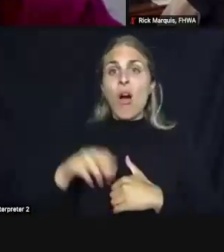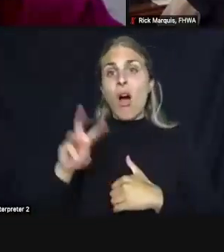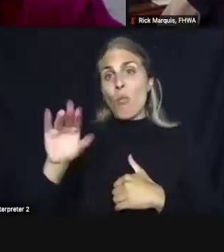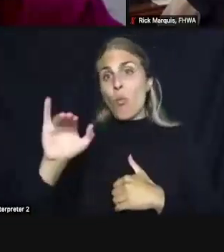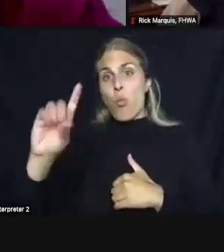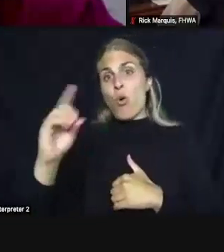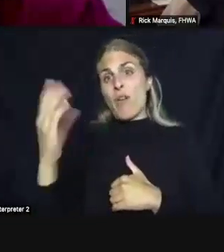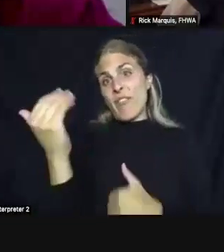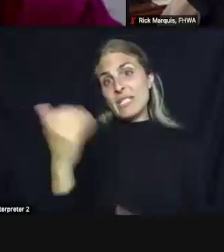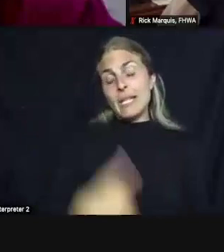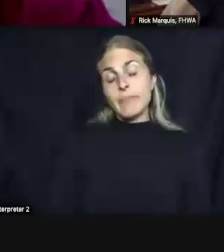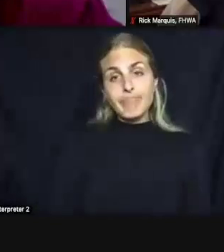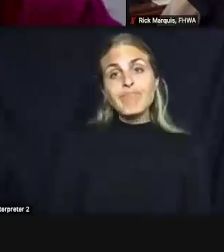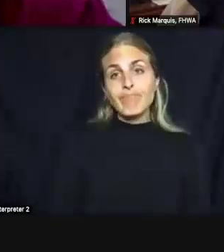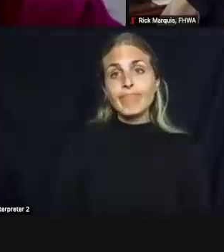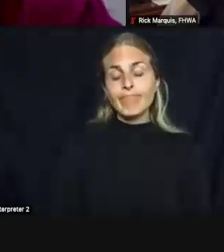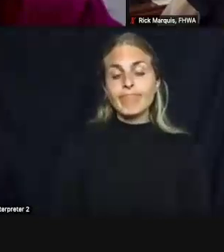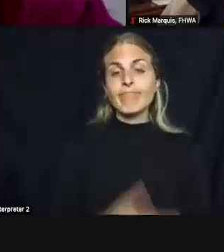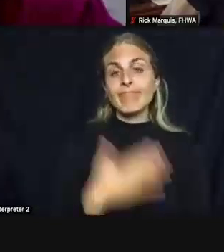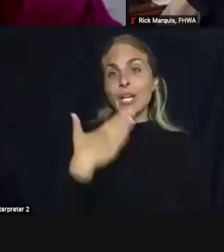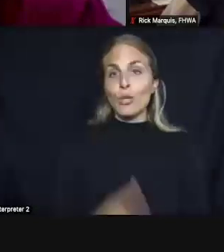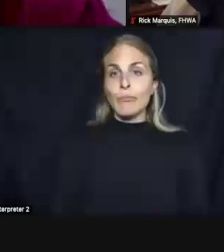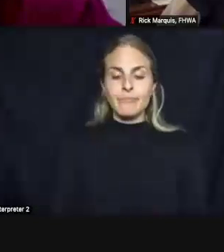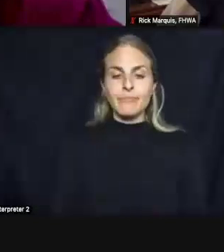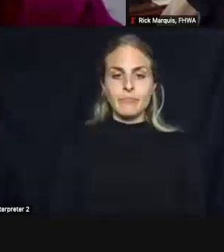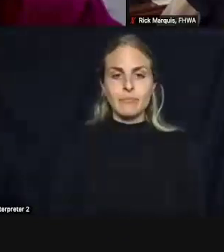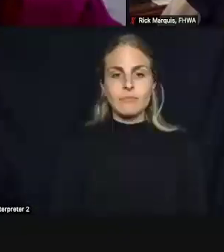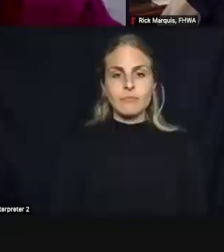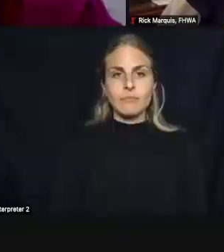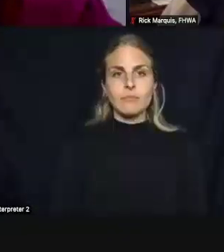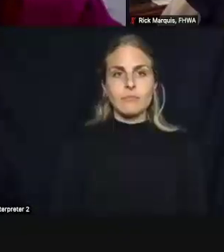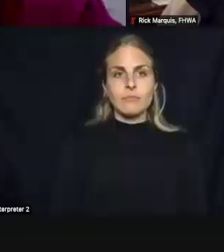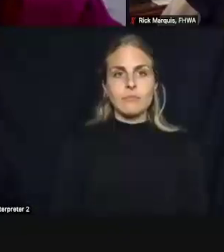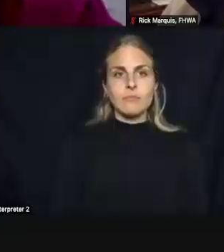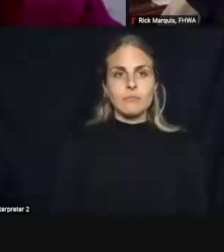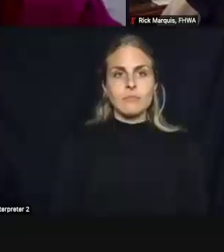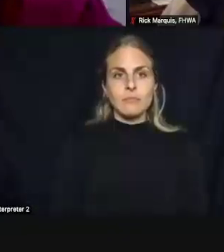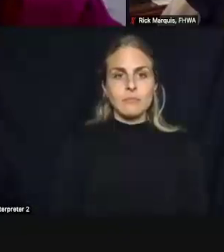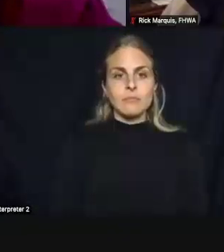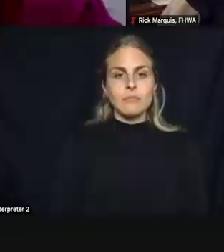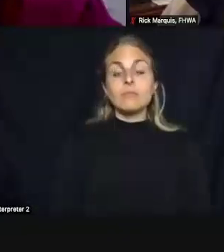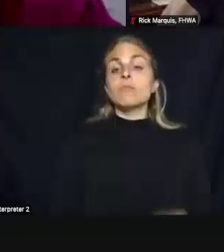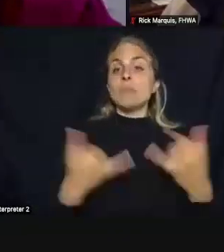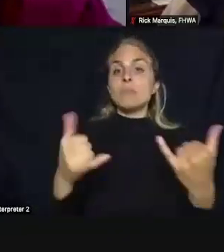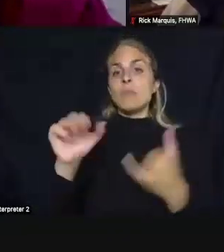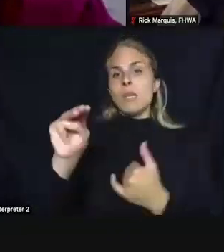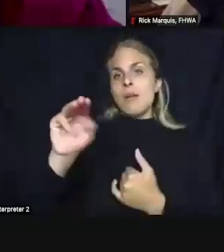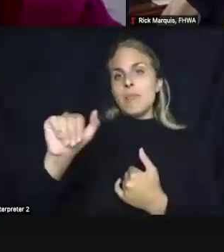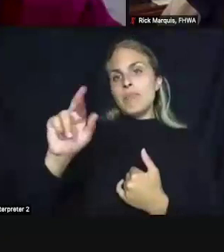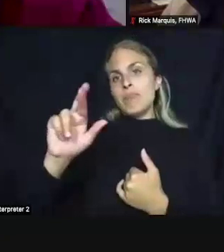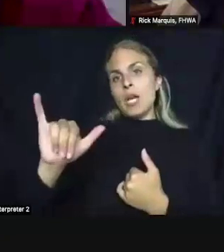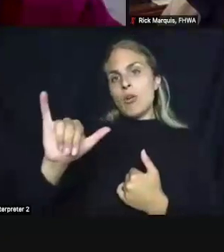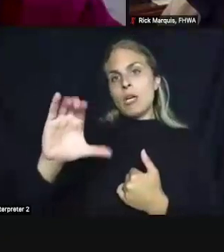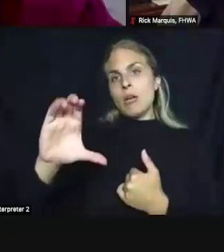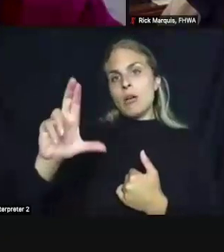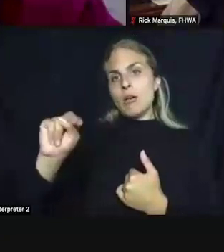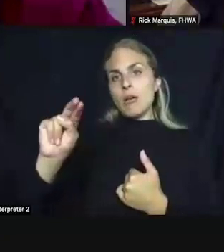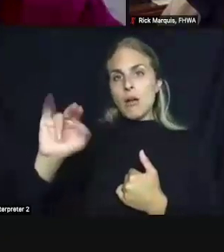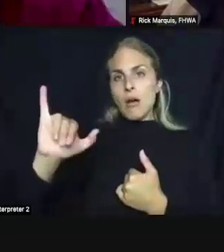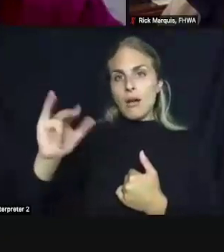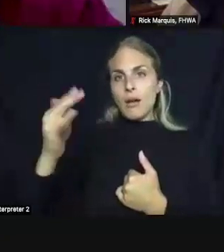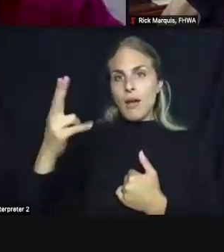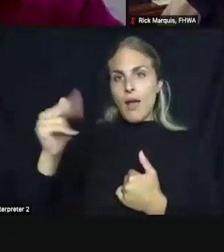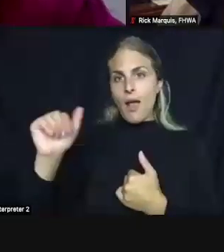impacto negativo con la destrucción del Distrito 15. Gracias, señora. El